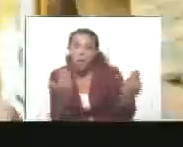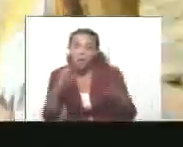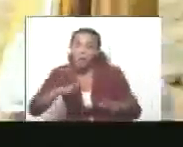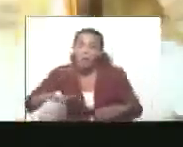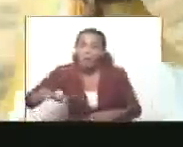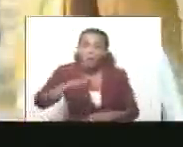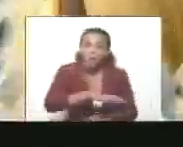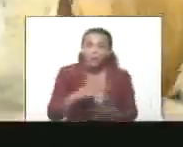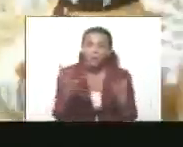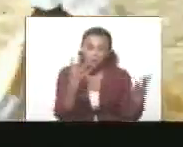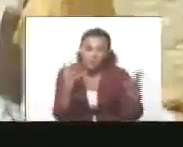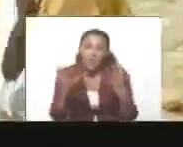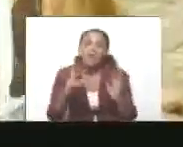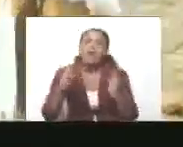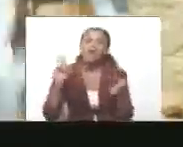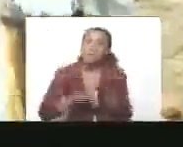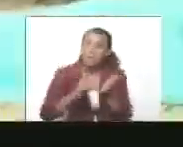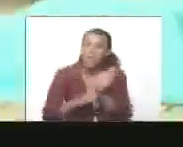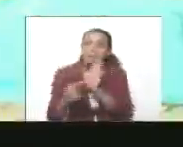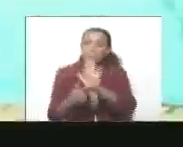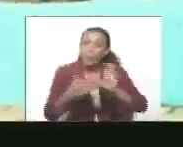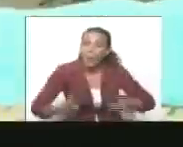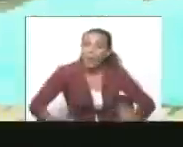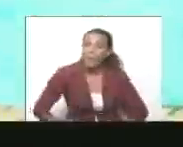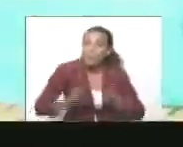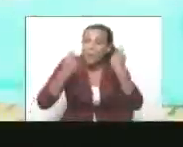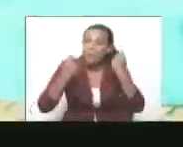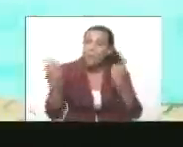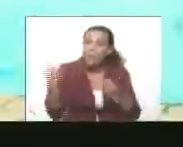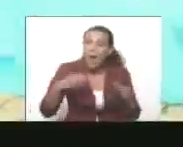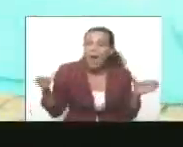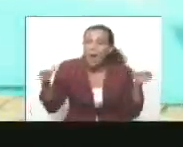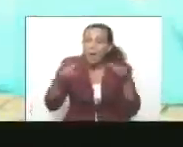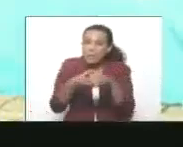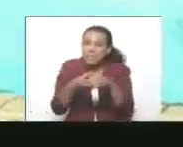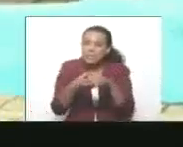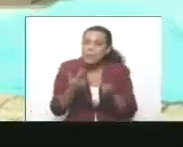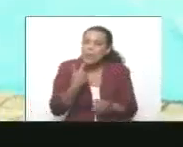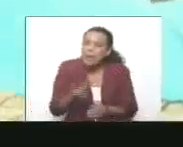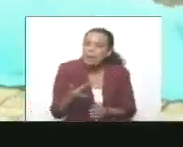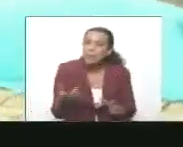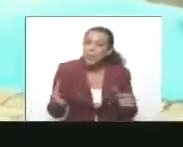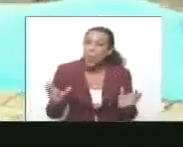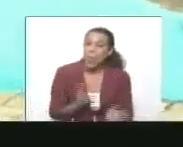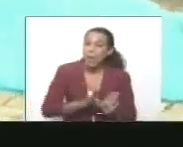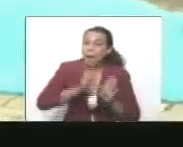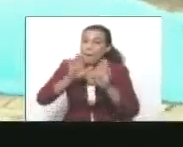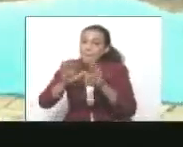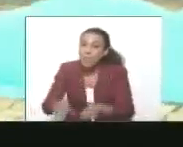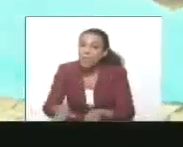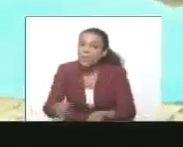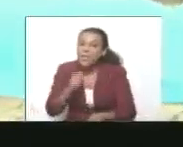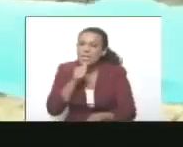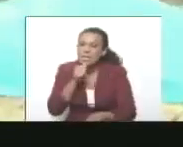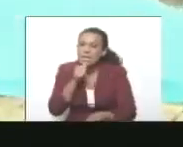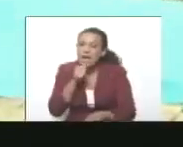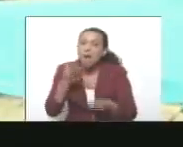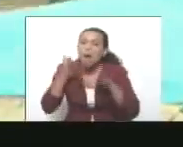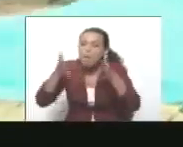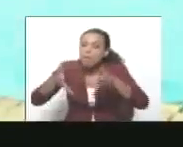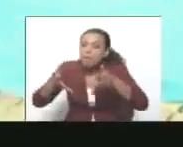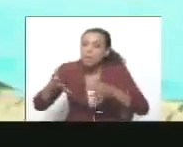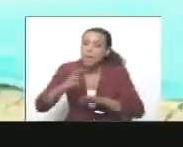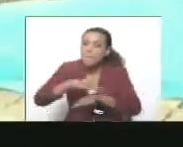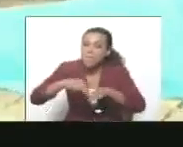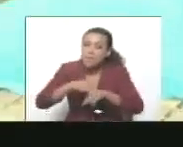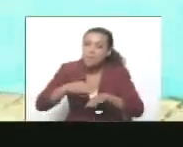esta feria estoy seguro que le va a dar un impulso porque esta organización, como le dije, con el apoyo que y las orientaciones que usted nos ha dado y el